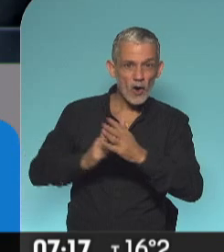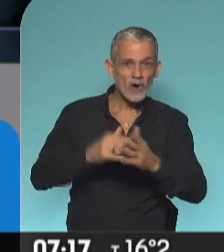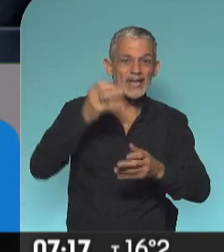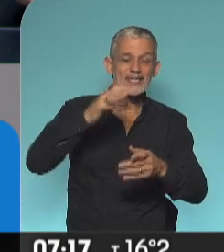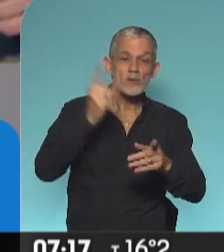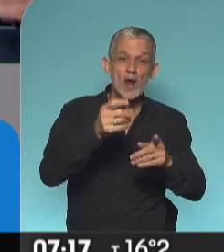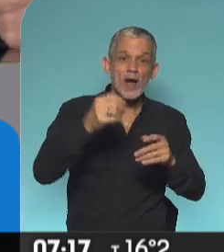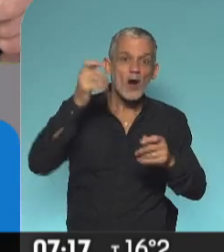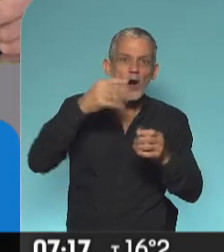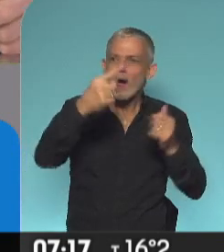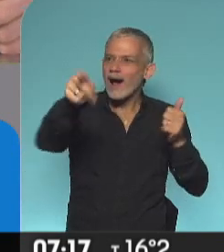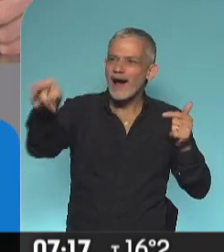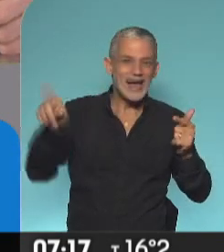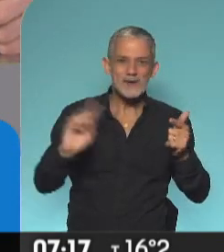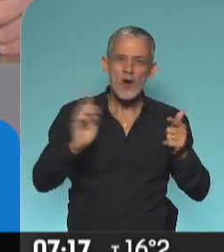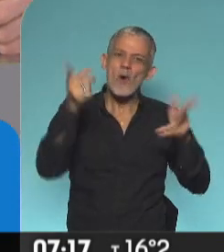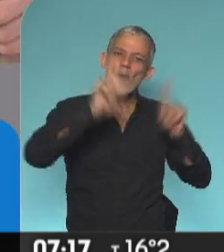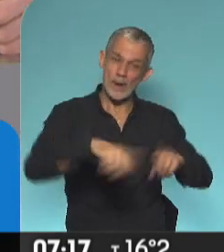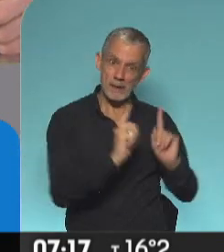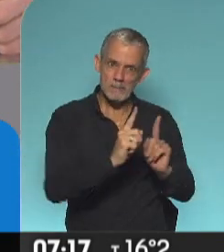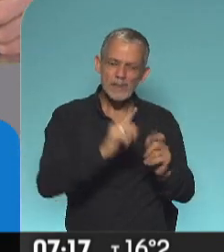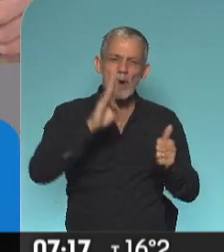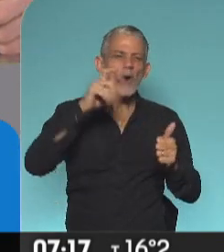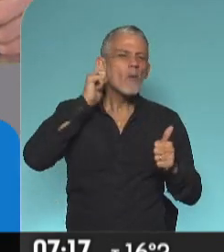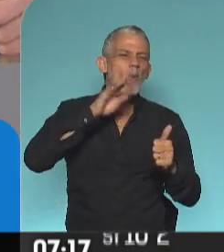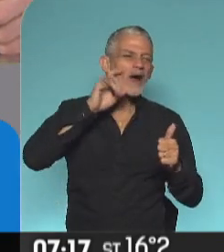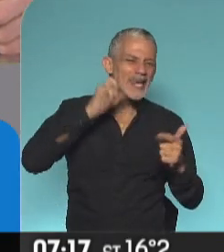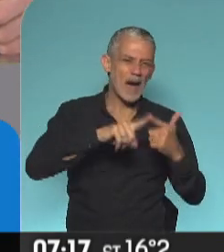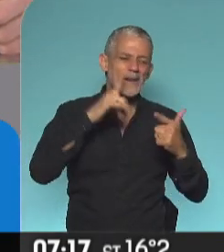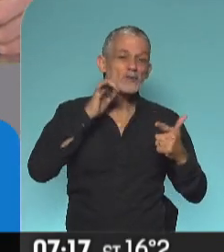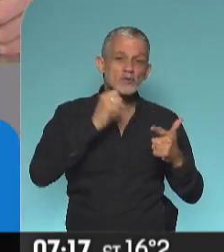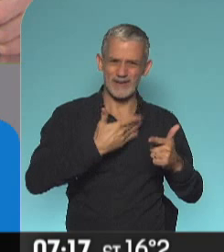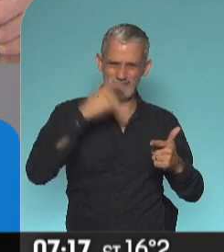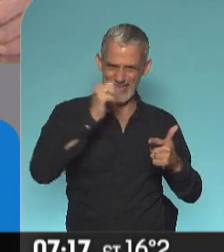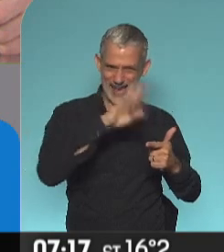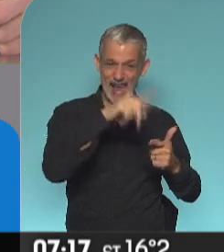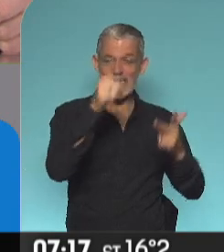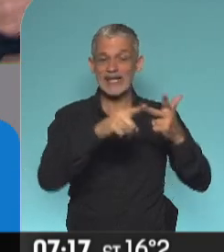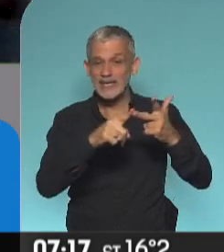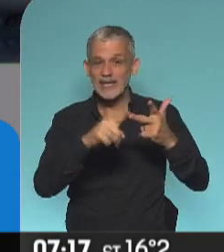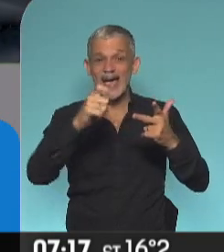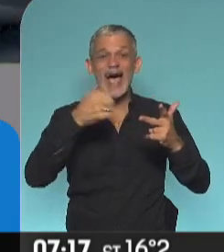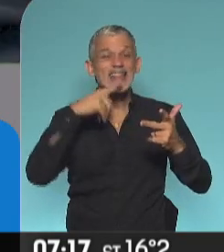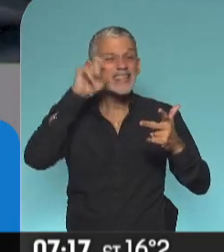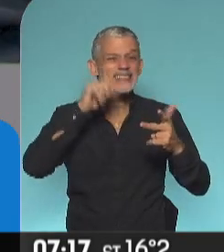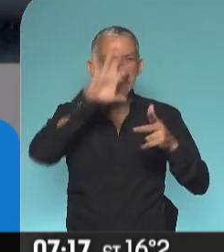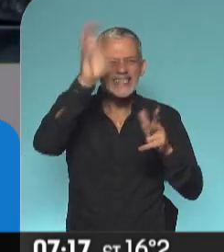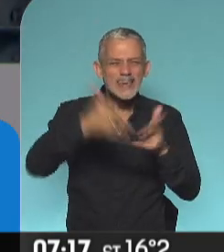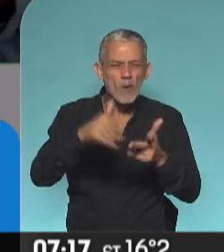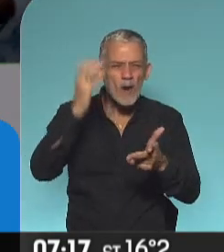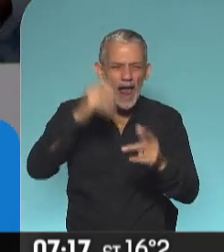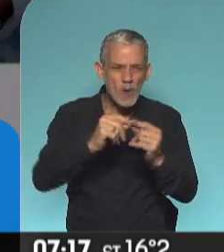tribunales originales, sino volver Bruglia y Bertuzzi a la Cámara Federal y Castelli al Tribunal 7 del cual habían sido